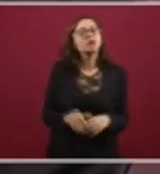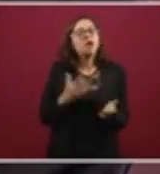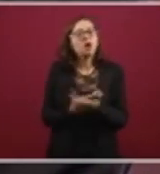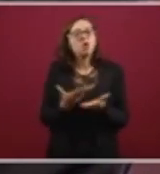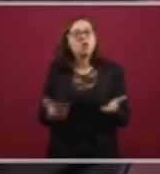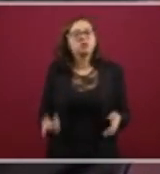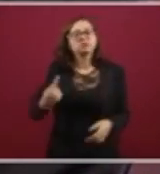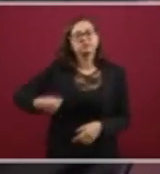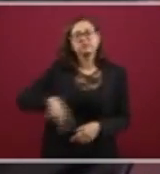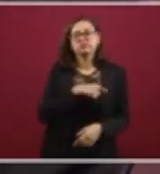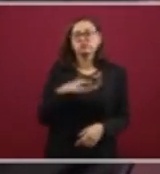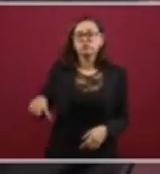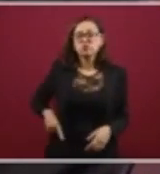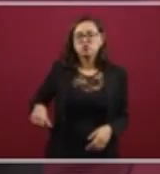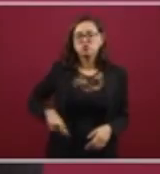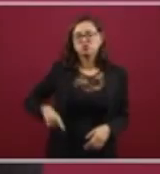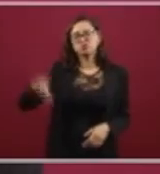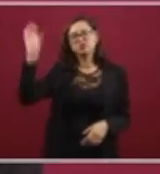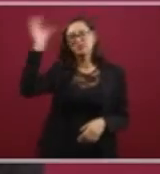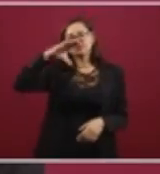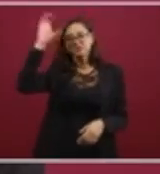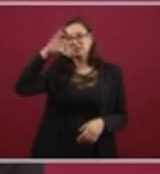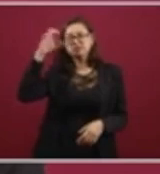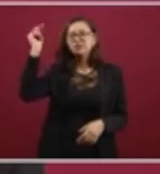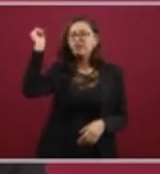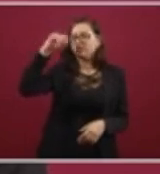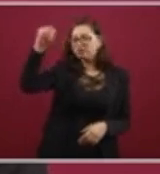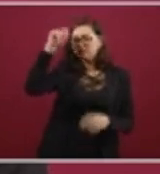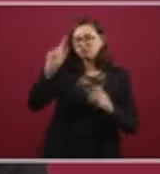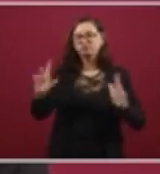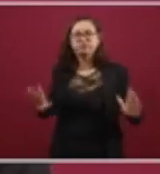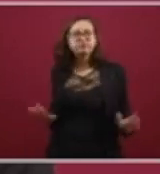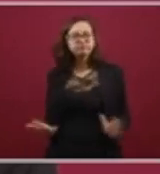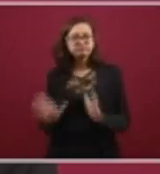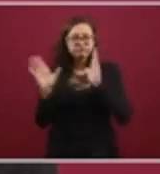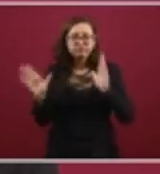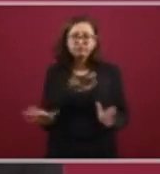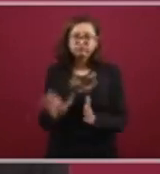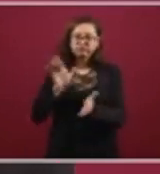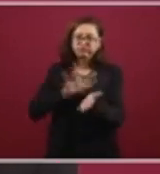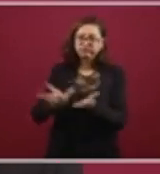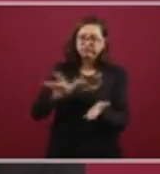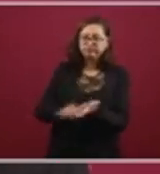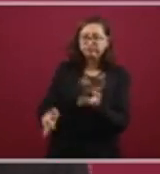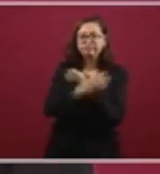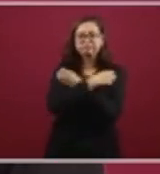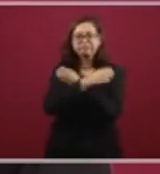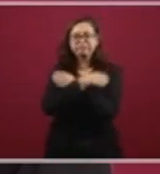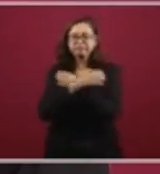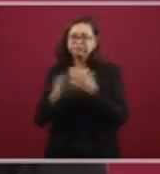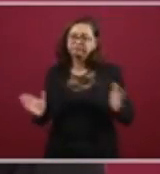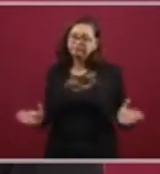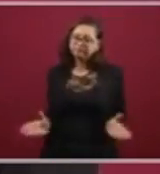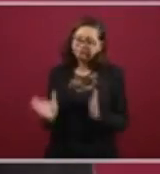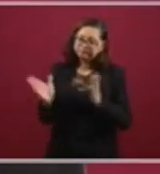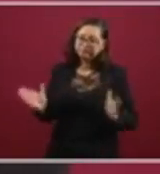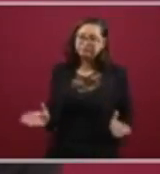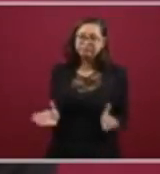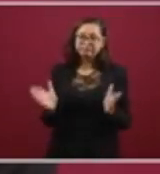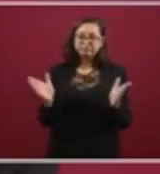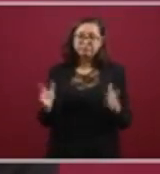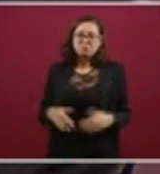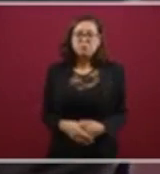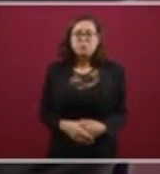a la ciencia, a la tecnología, a la educación. ¿Qué pasa? Que